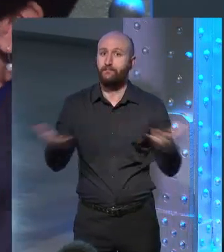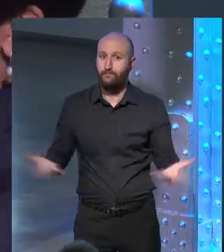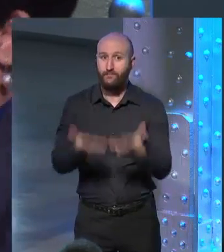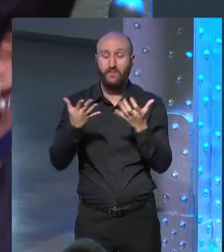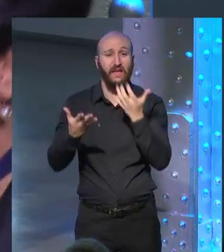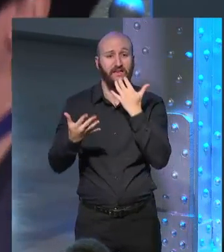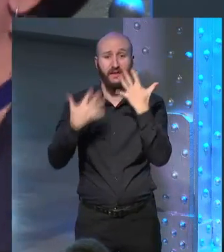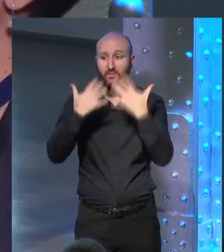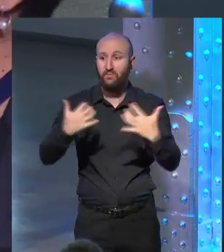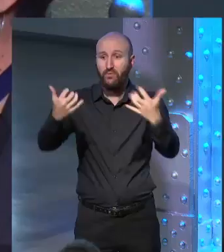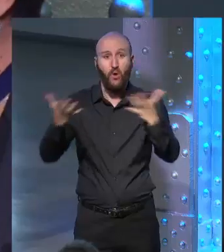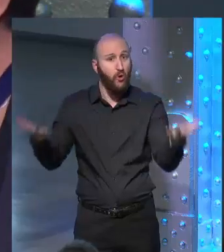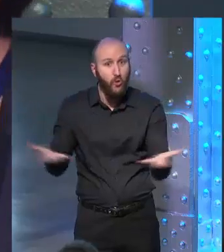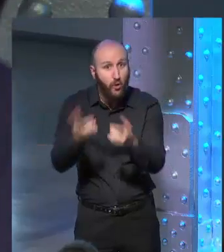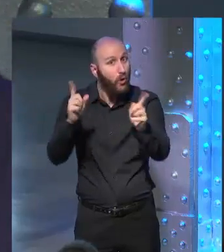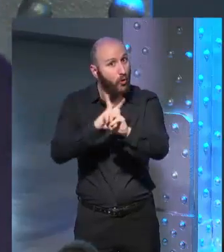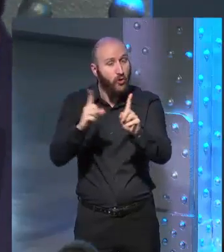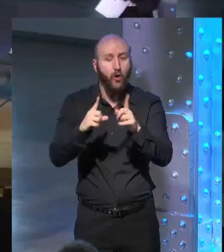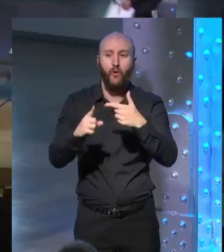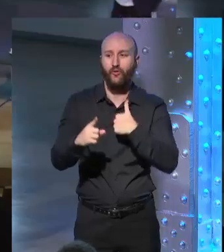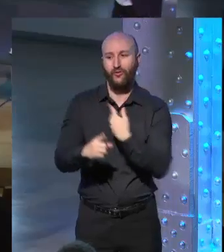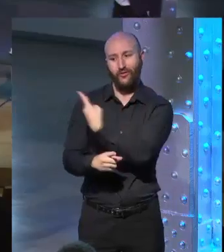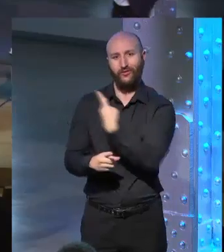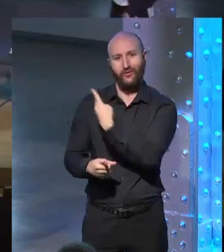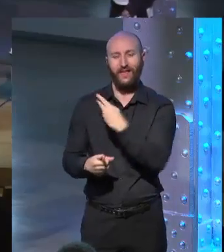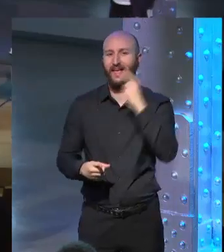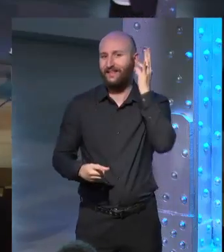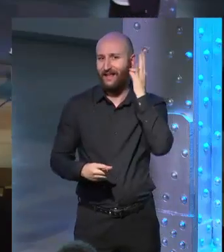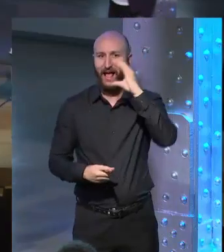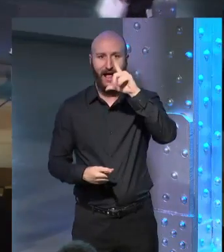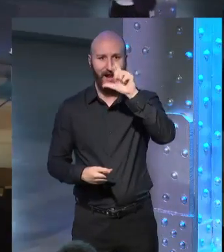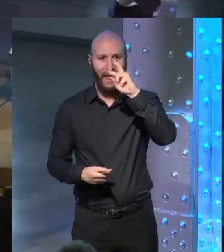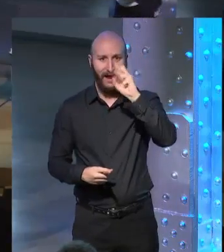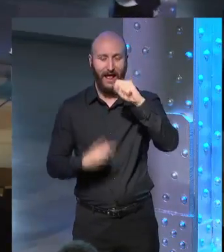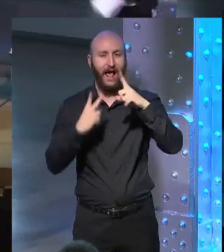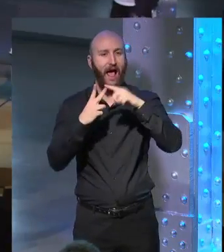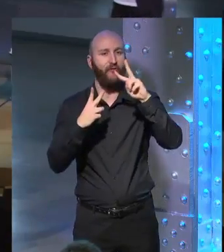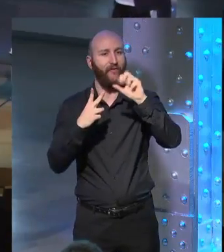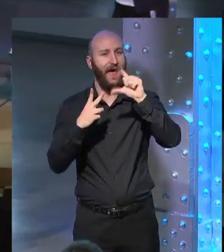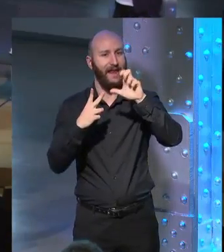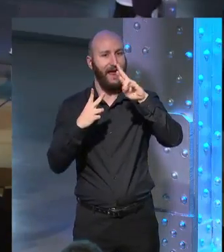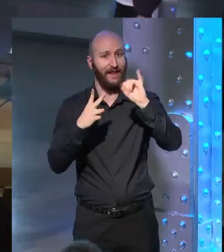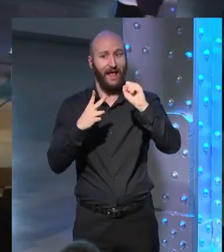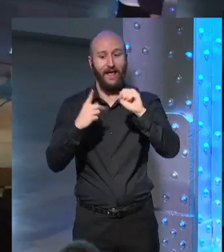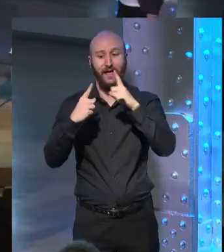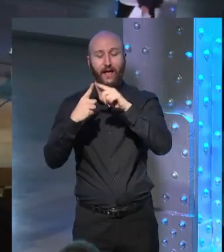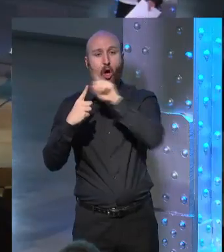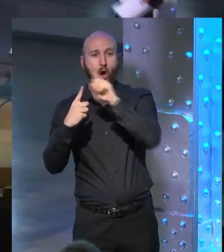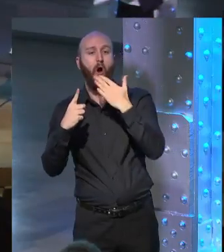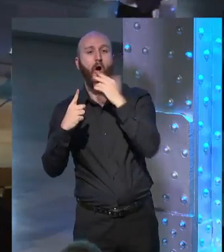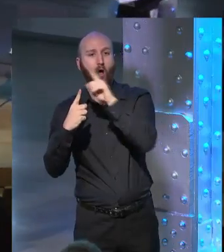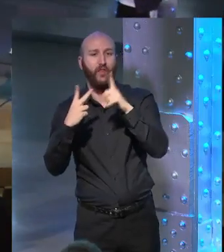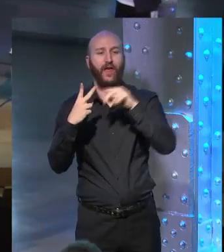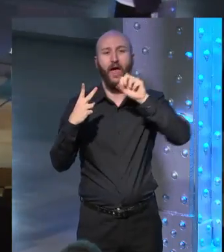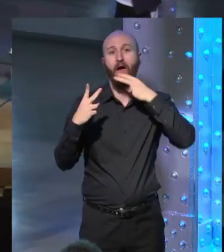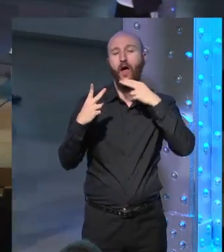se animan, pues yo voy a invitar a Claudia y a Valeria, que tienen 11 y 12 años, a que nos ayuden a entender si